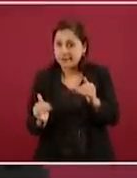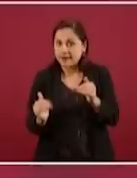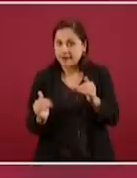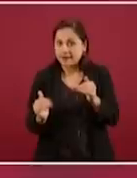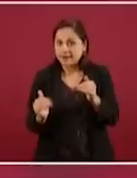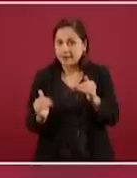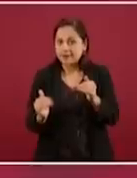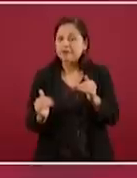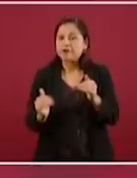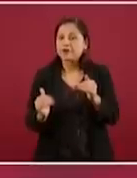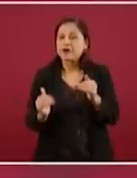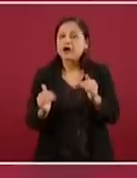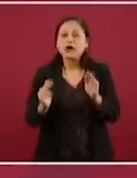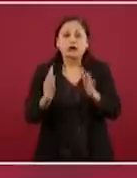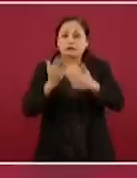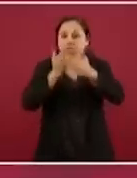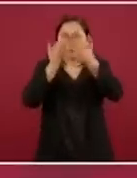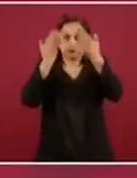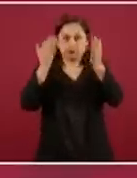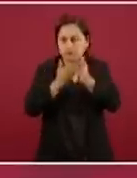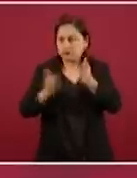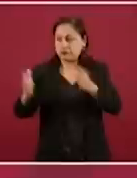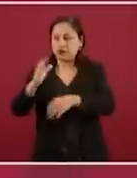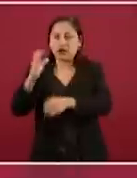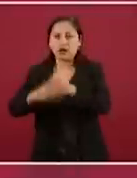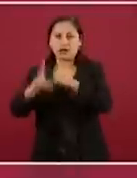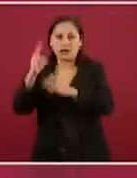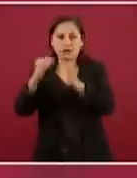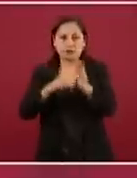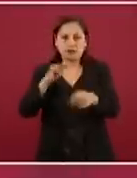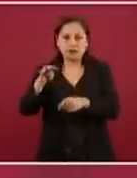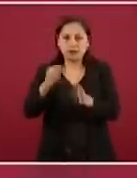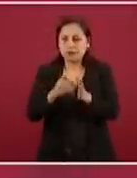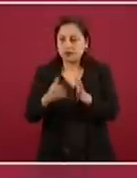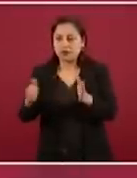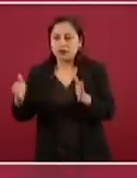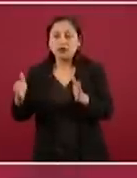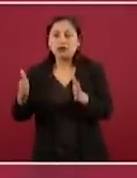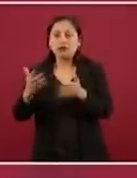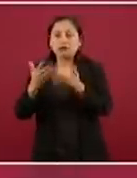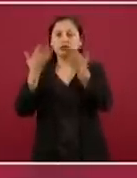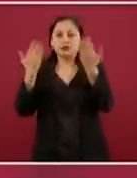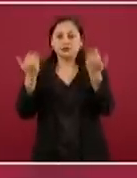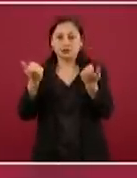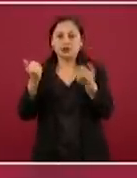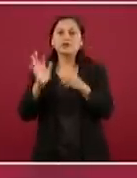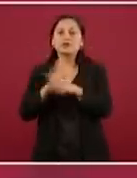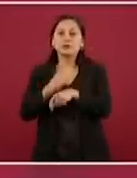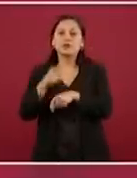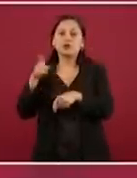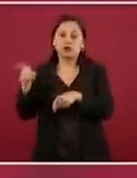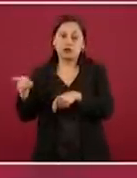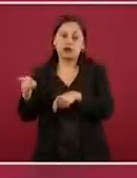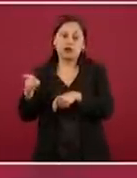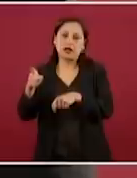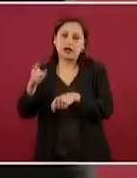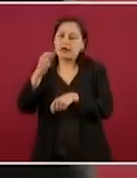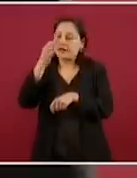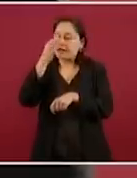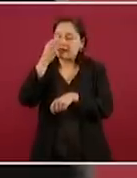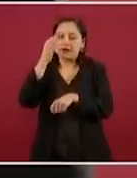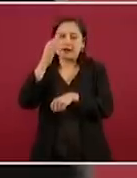que así vamos a terminar, porque el fin de año hay más gastos, pero no